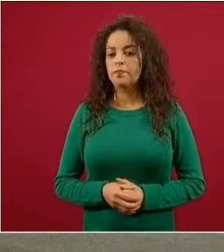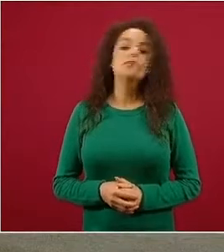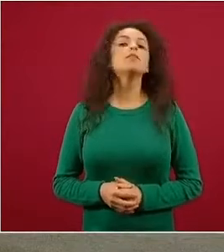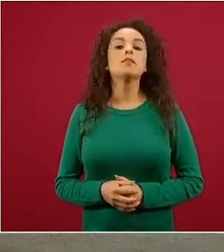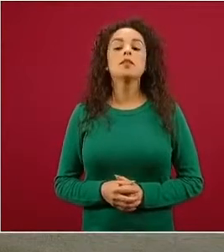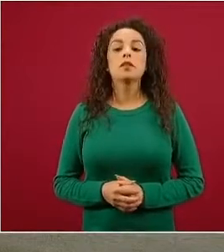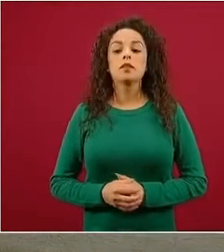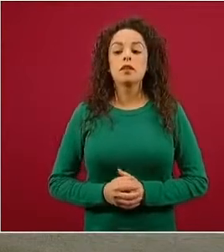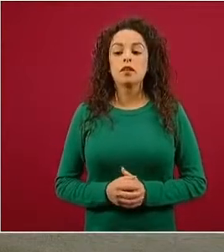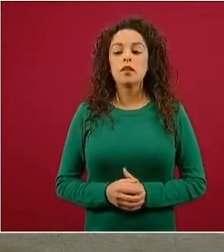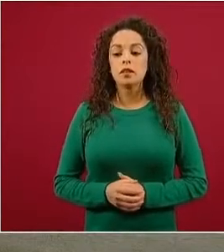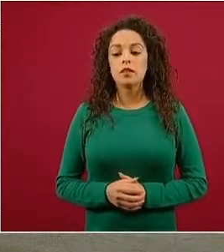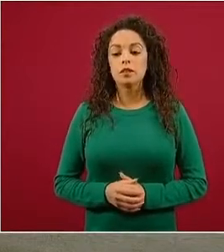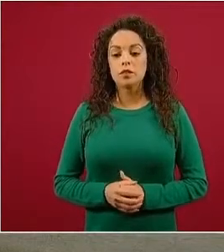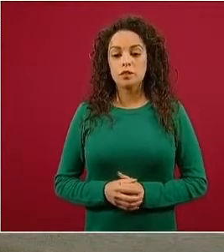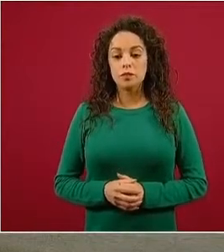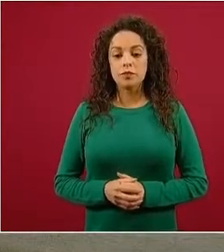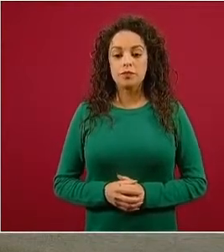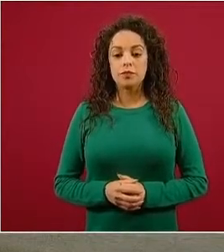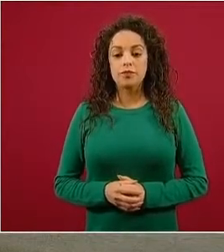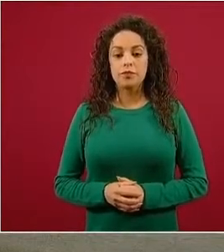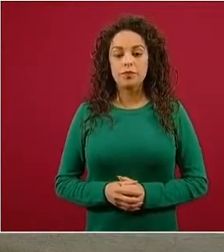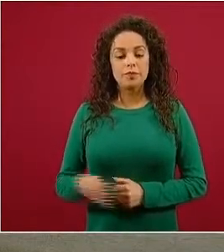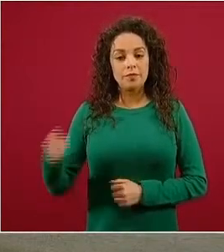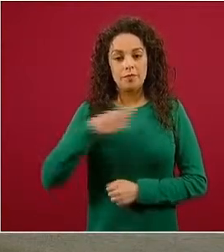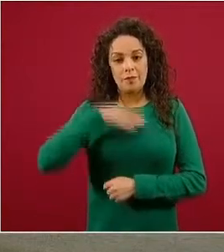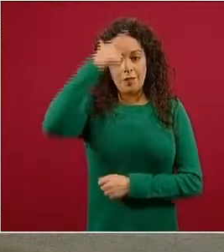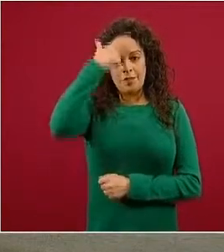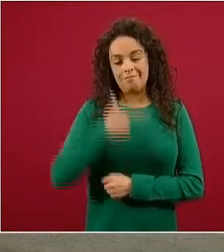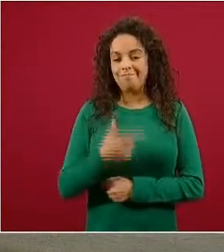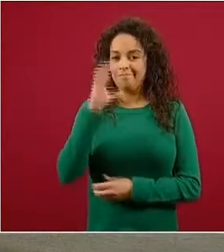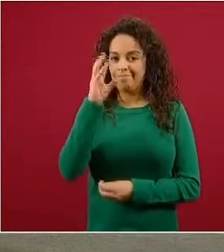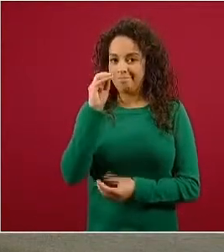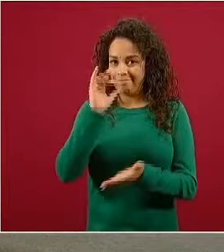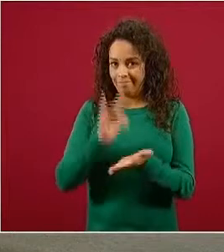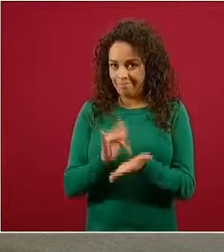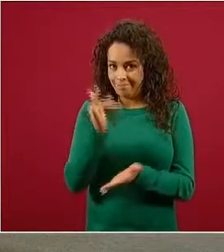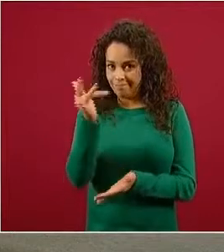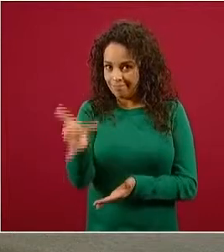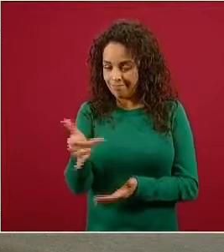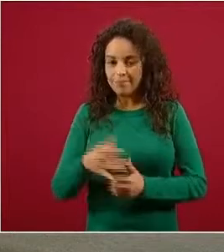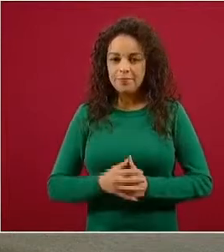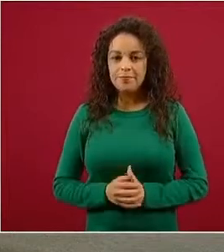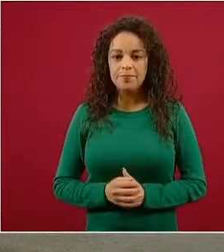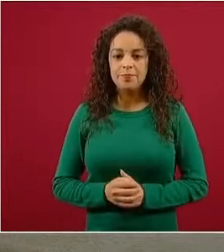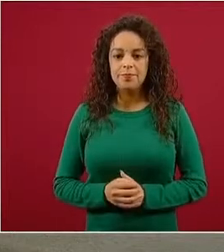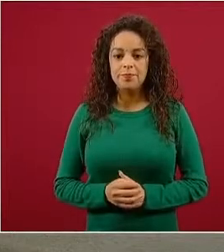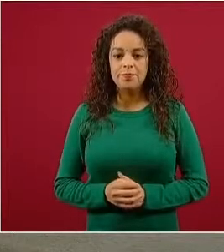reino animal salvaje a los humanos,